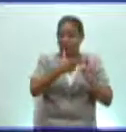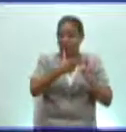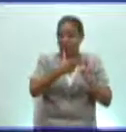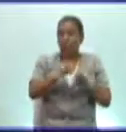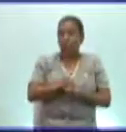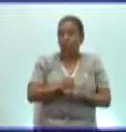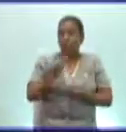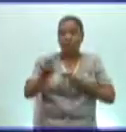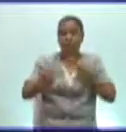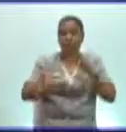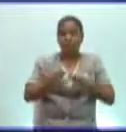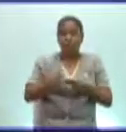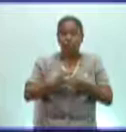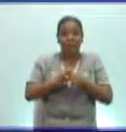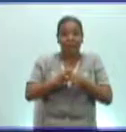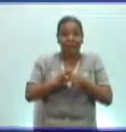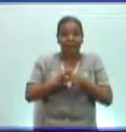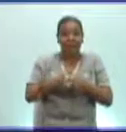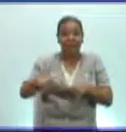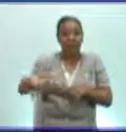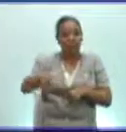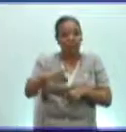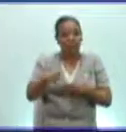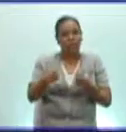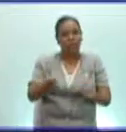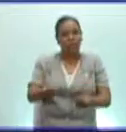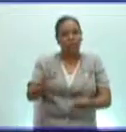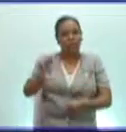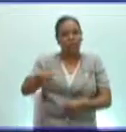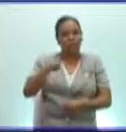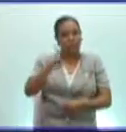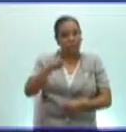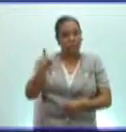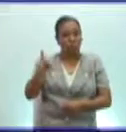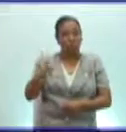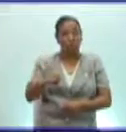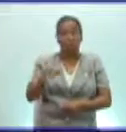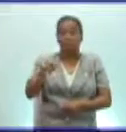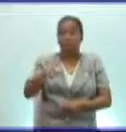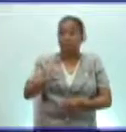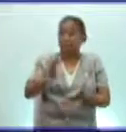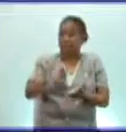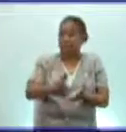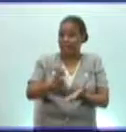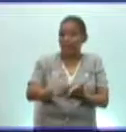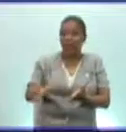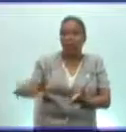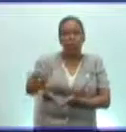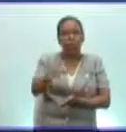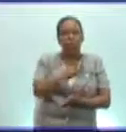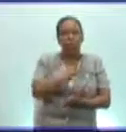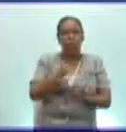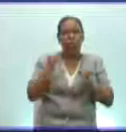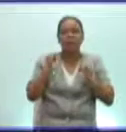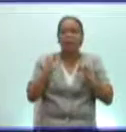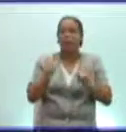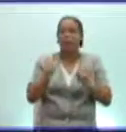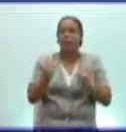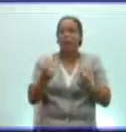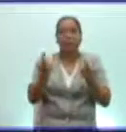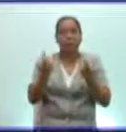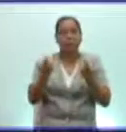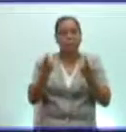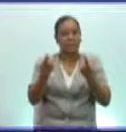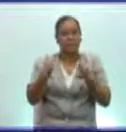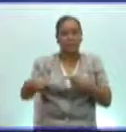para el grado que estamos dando, y en este libro de texto está toda la información mínima necesaria que